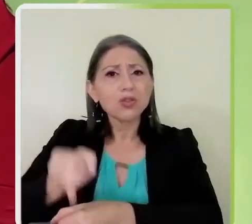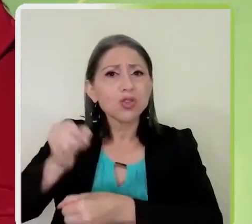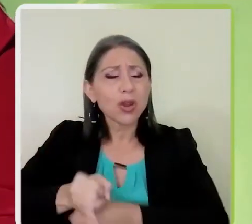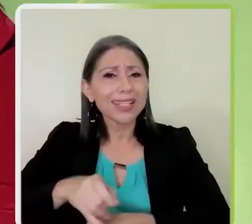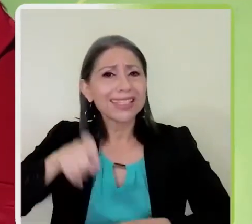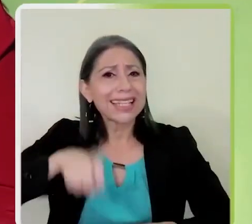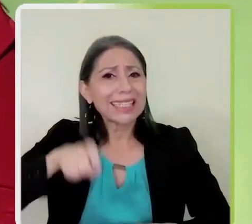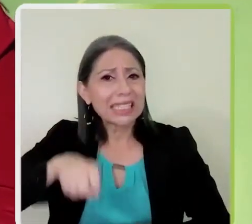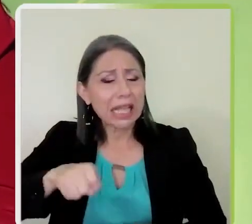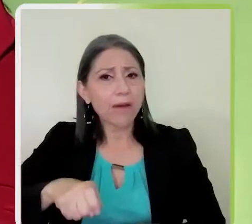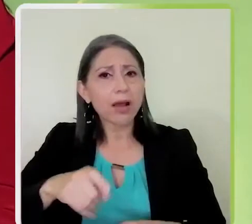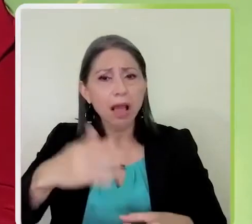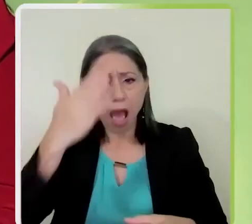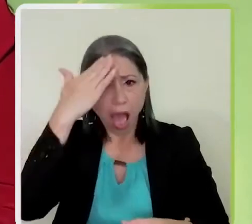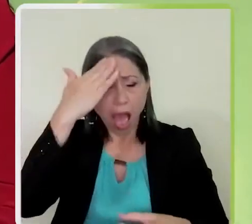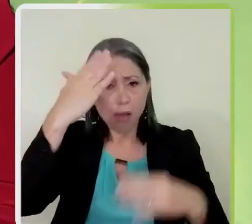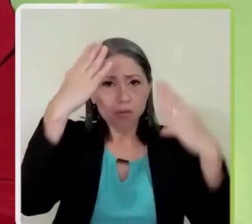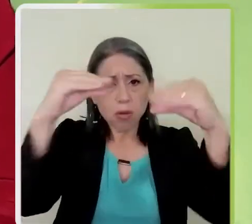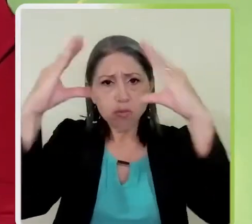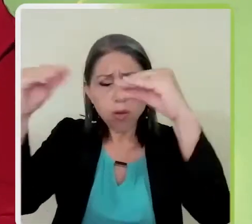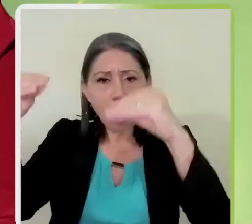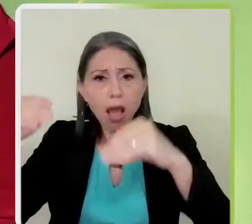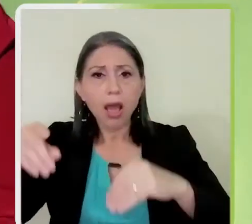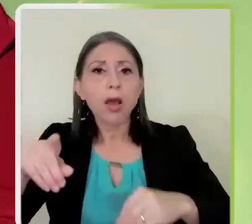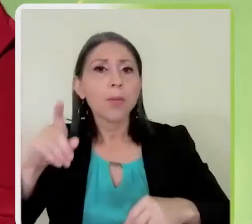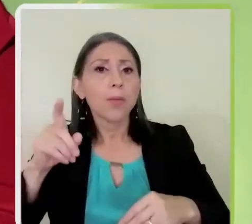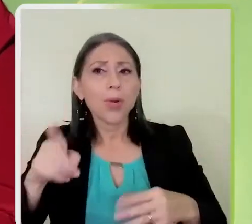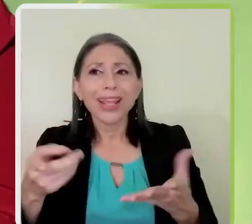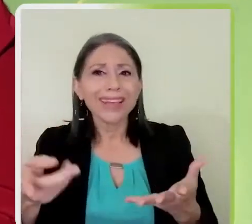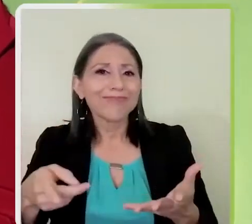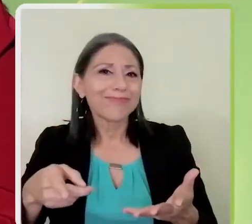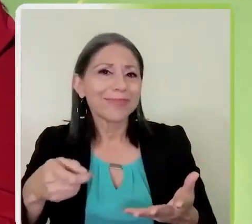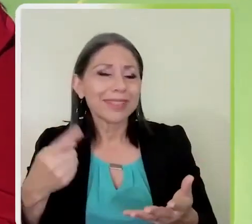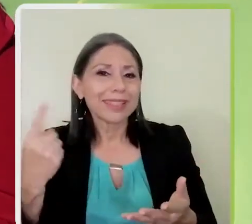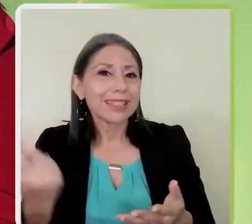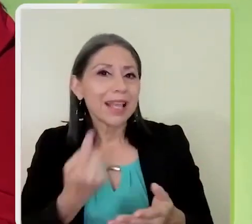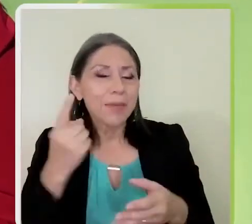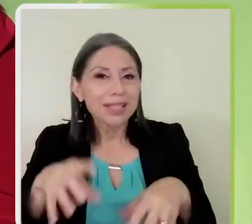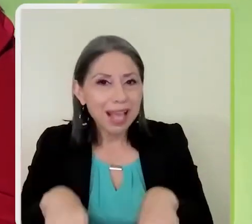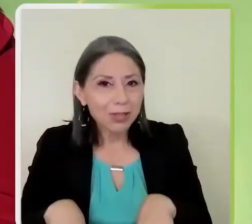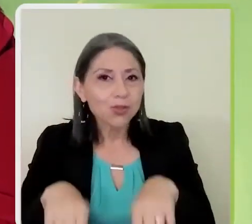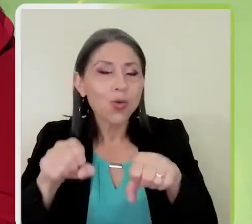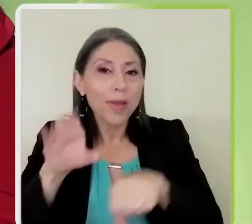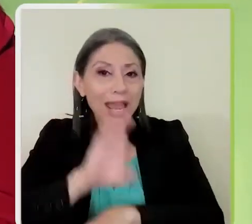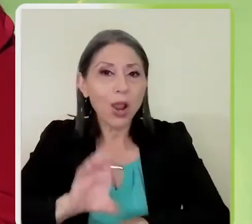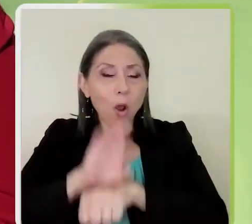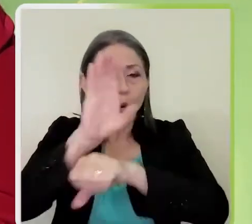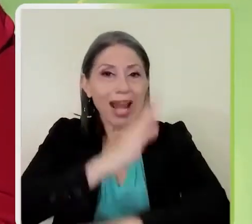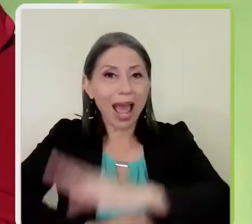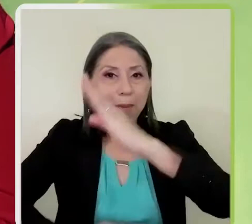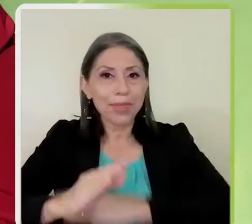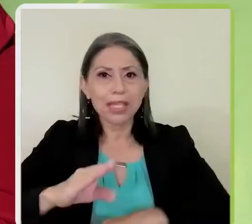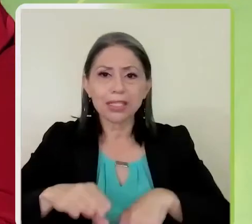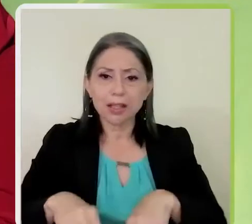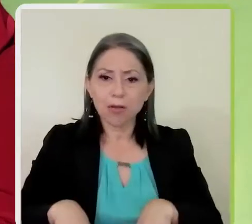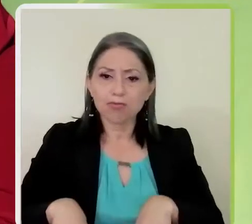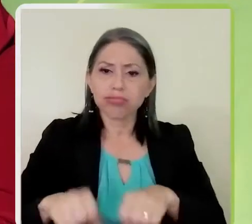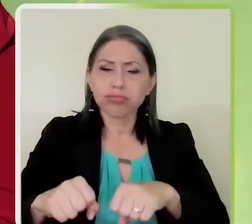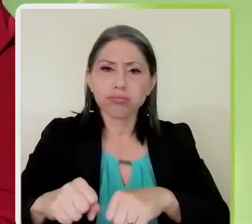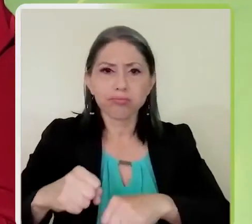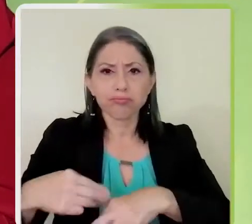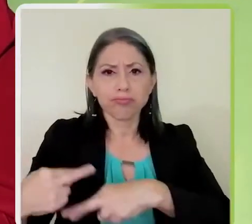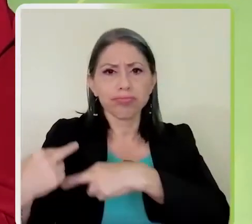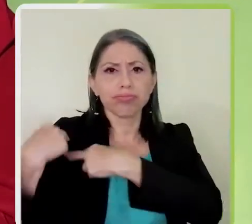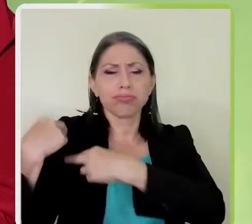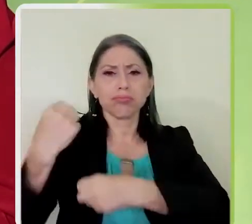porque se suele asumir que CONAPDIS es quien debe encargarse del trabajo de atender a las personas con discapacidad. También,